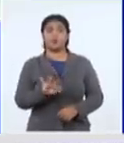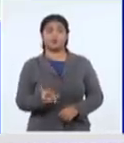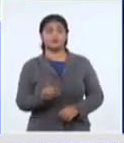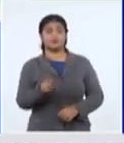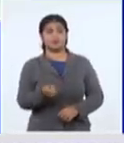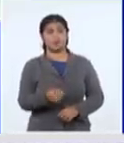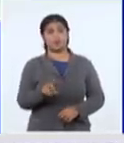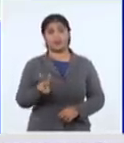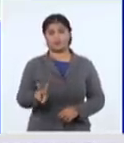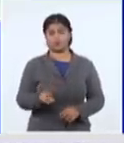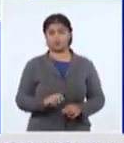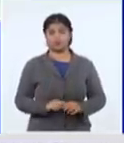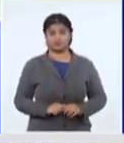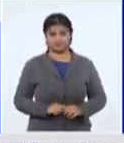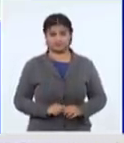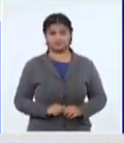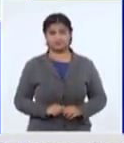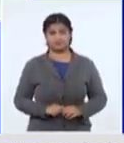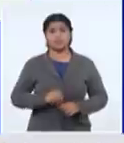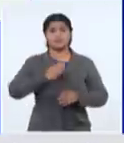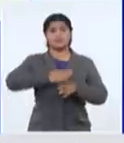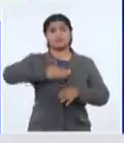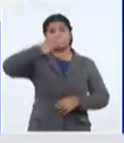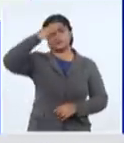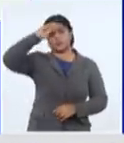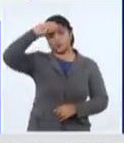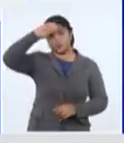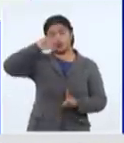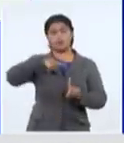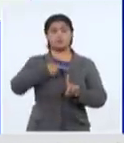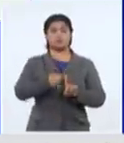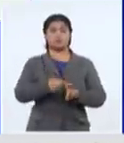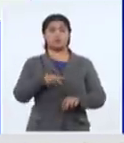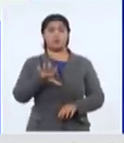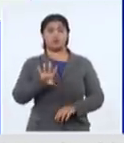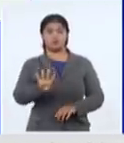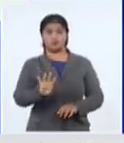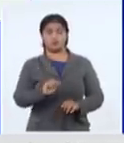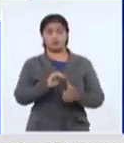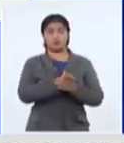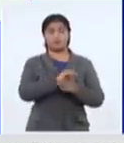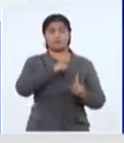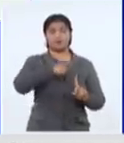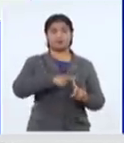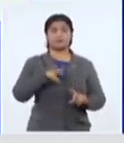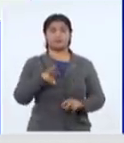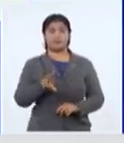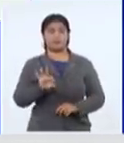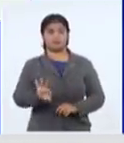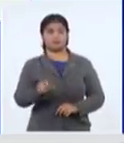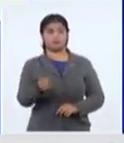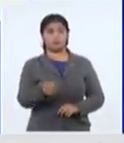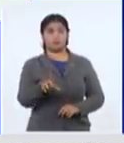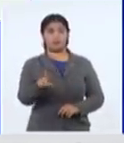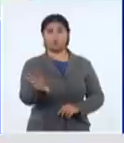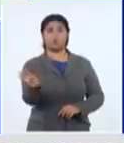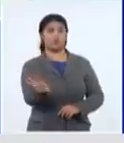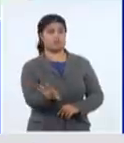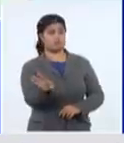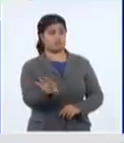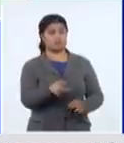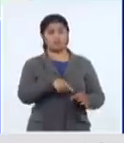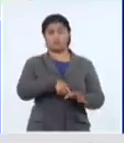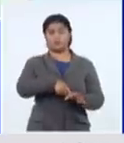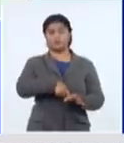247,2. Santiago de Cuba con 54, Matanzas con 28,1 y el municipio especial Isla